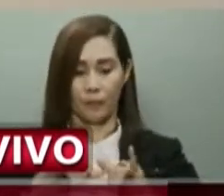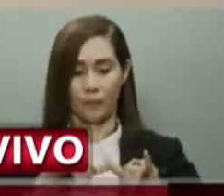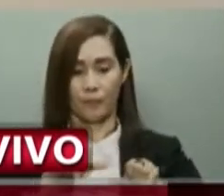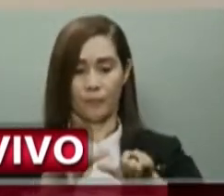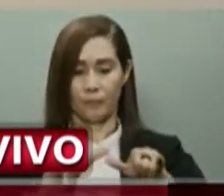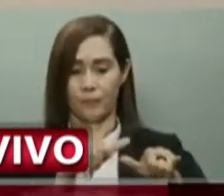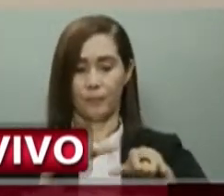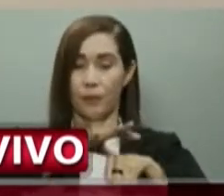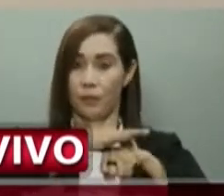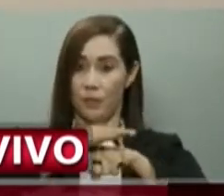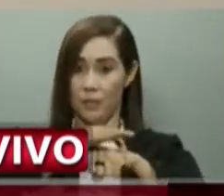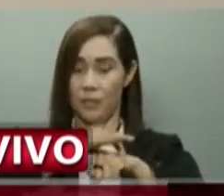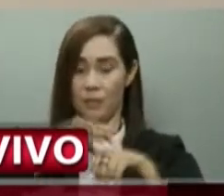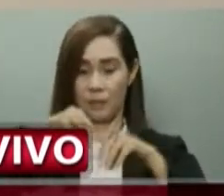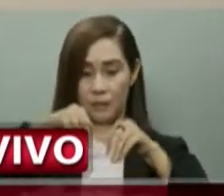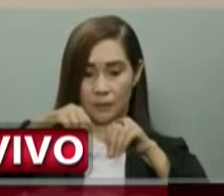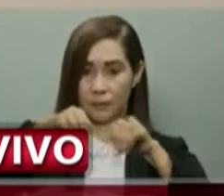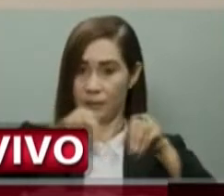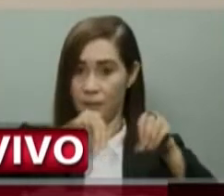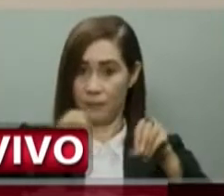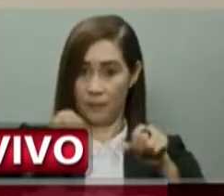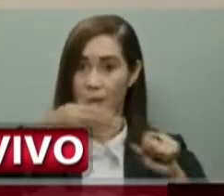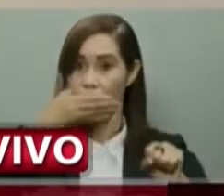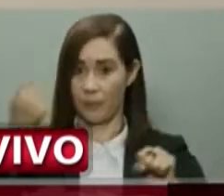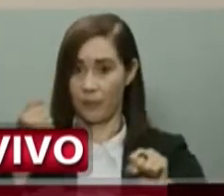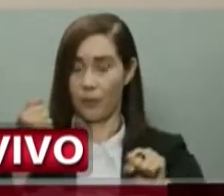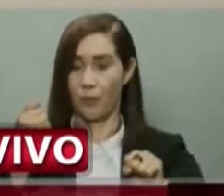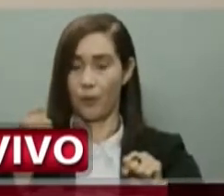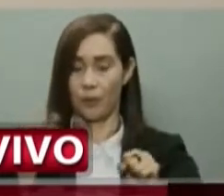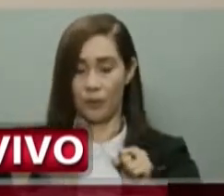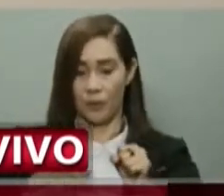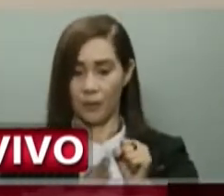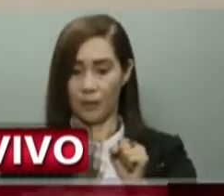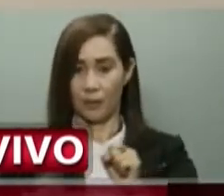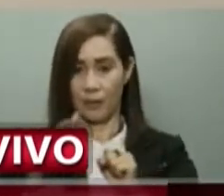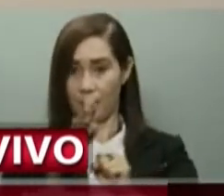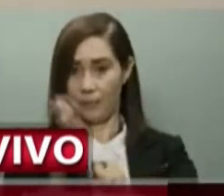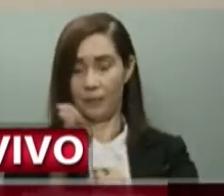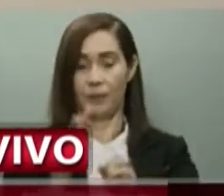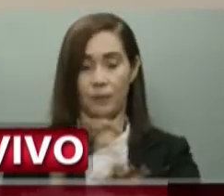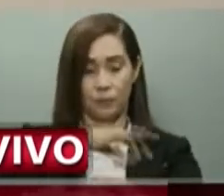tierra, semillas mejoradas, en caminos vecinales,